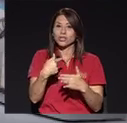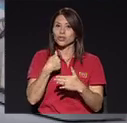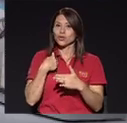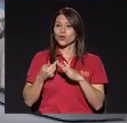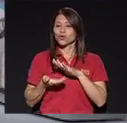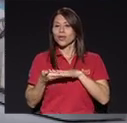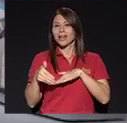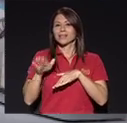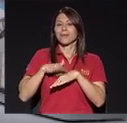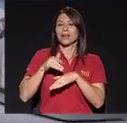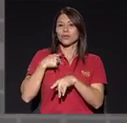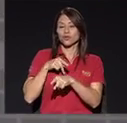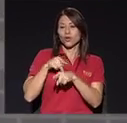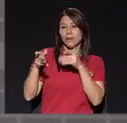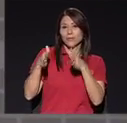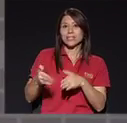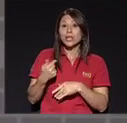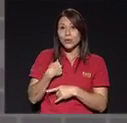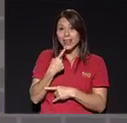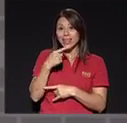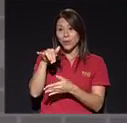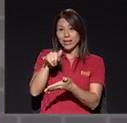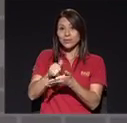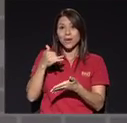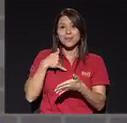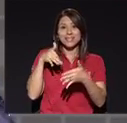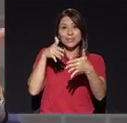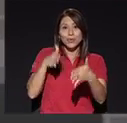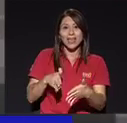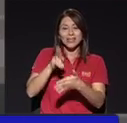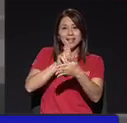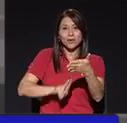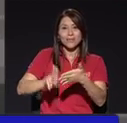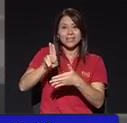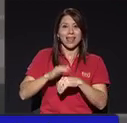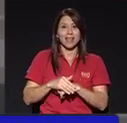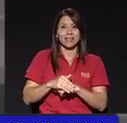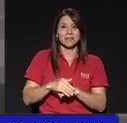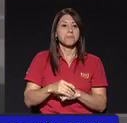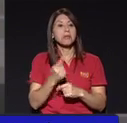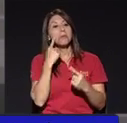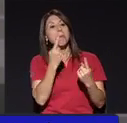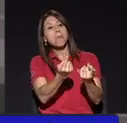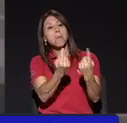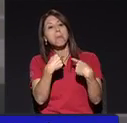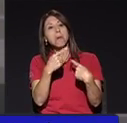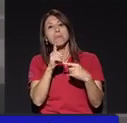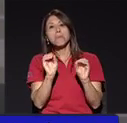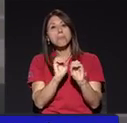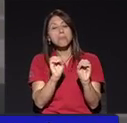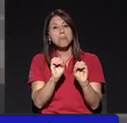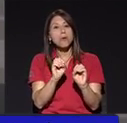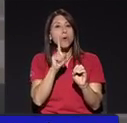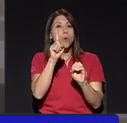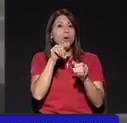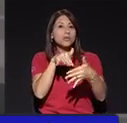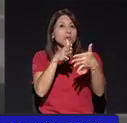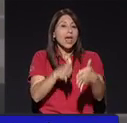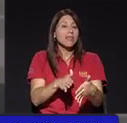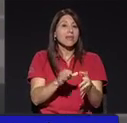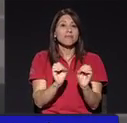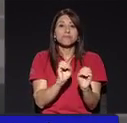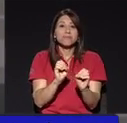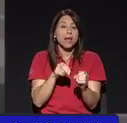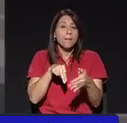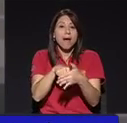el profesional, le digo a mis estudiantes de la universidad, un estudiante que no presenta ninguna barrera de carácter intelectual aprende en